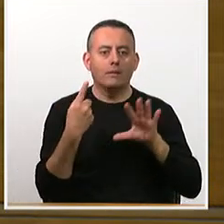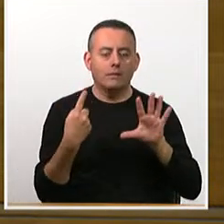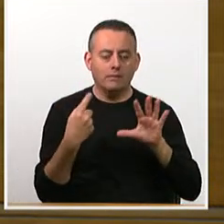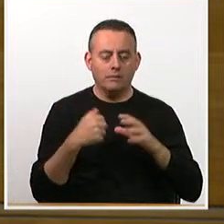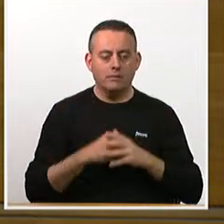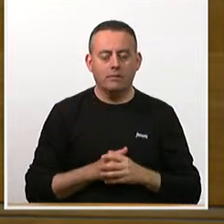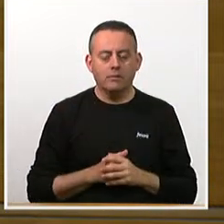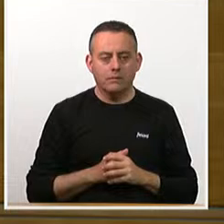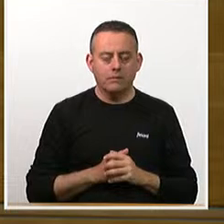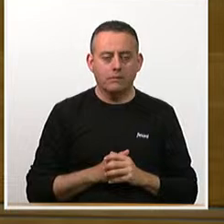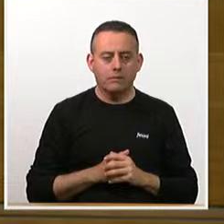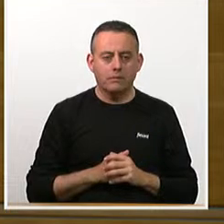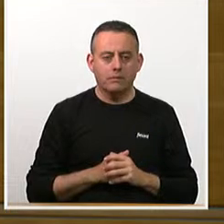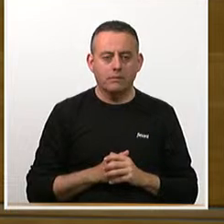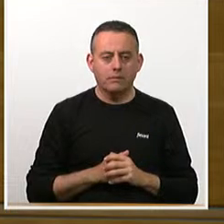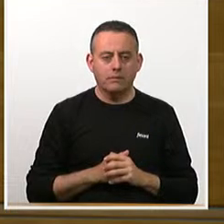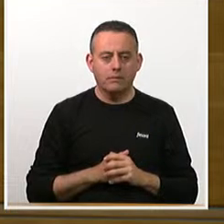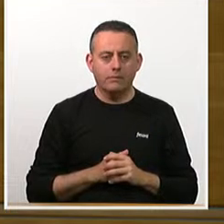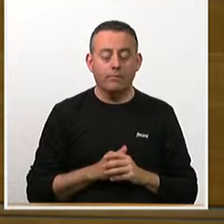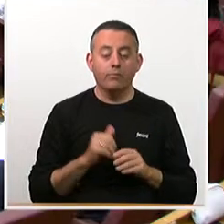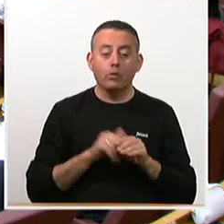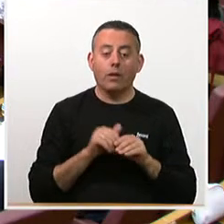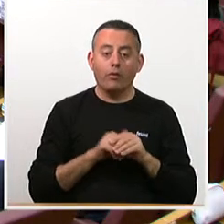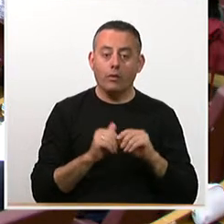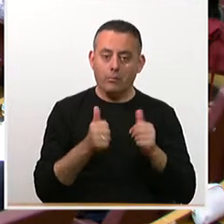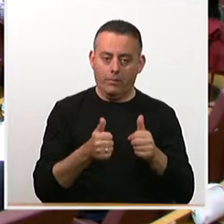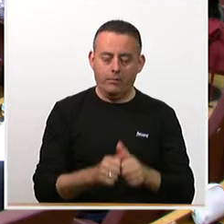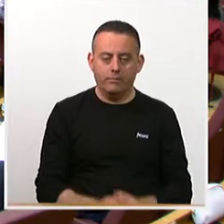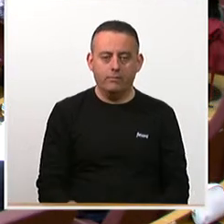10646 comienza la votación